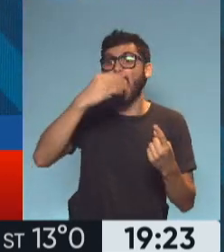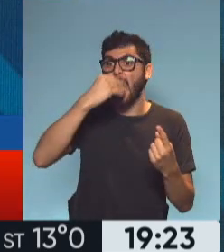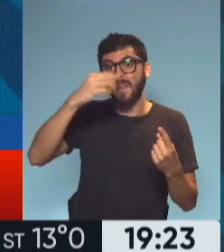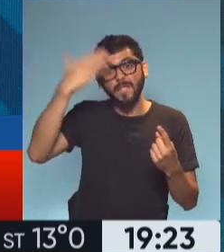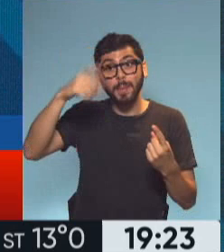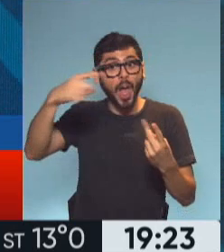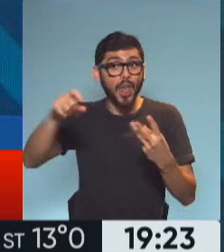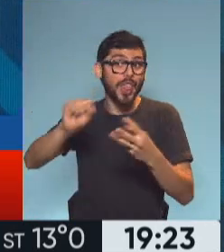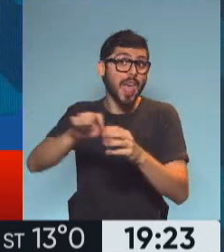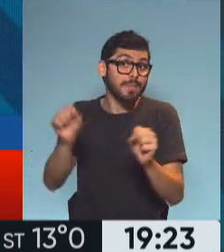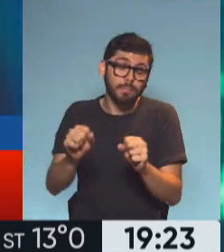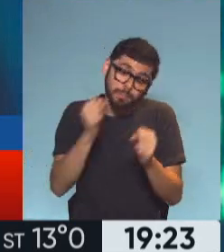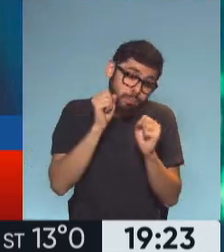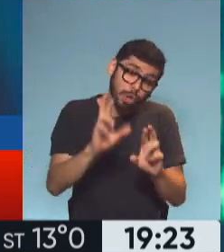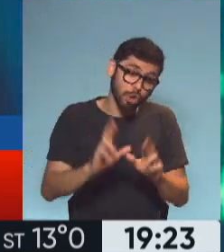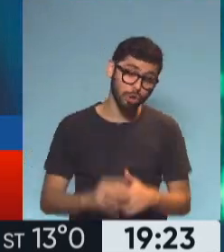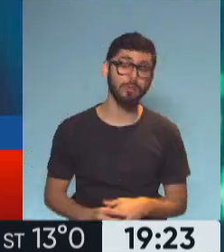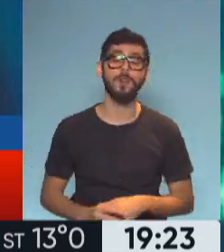esto quería que se me gustar muchísimas gracias nos vamos primero con todo este tema